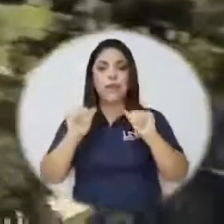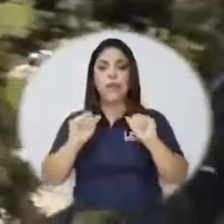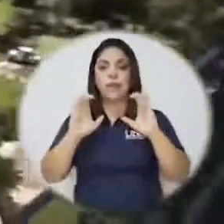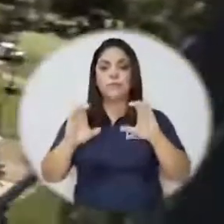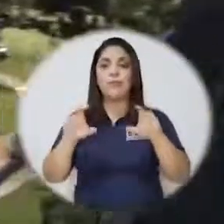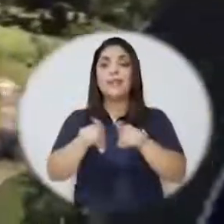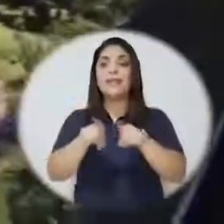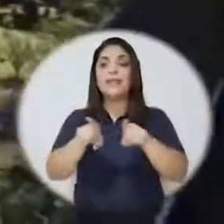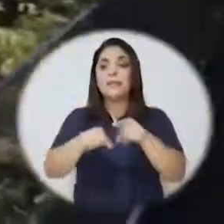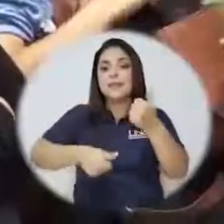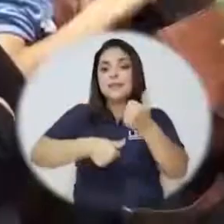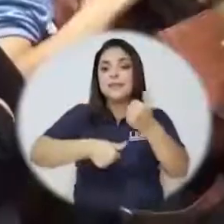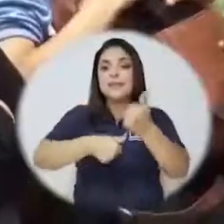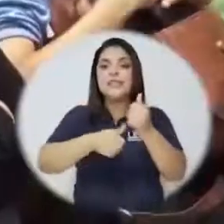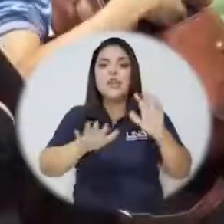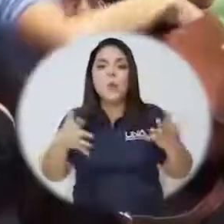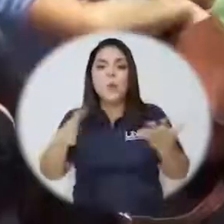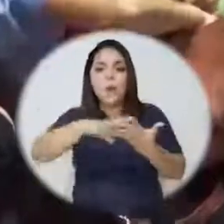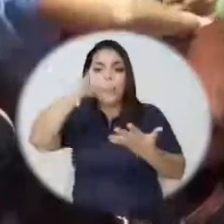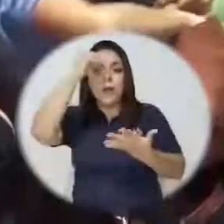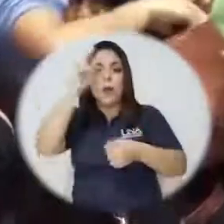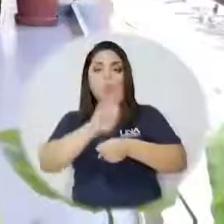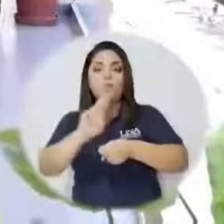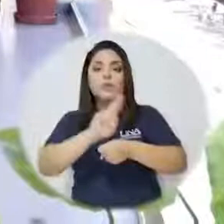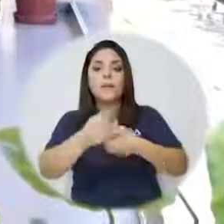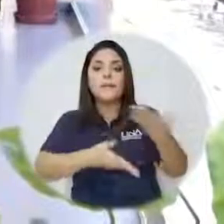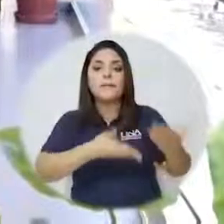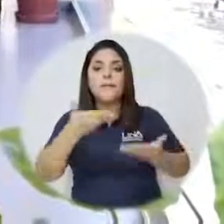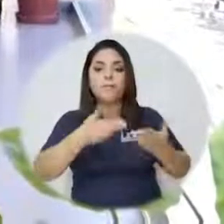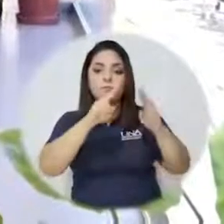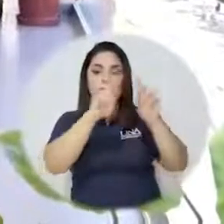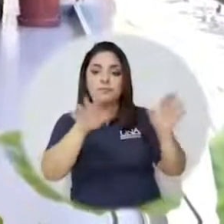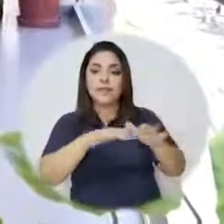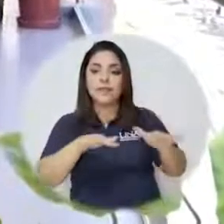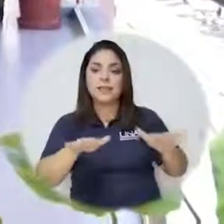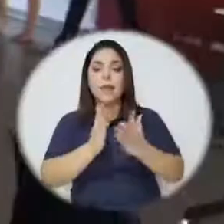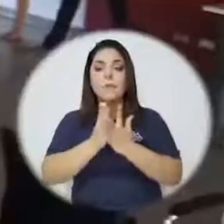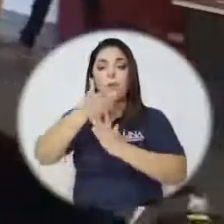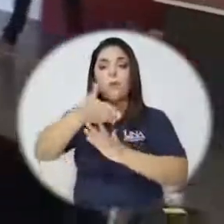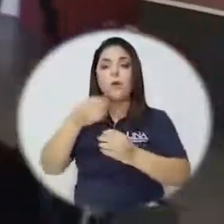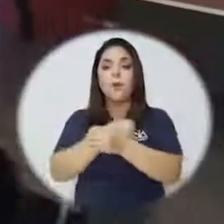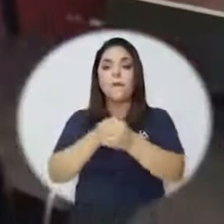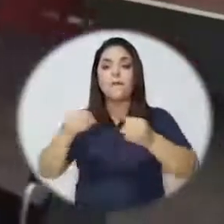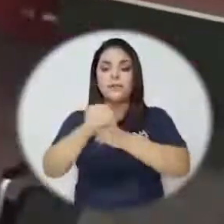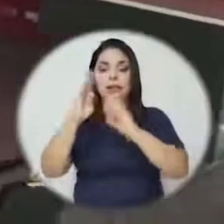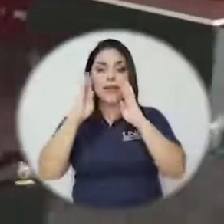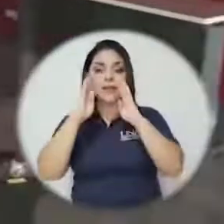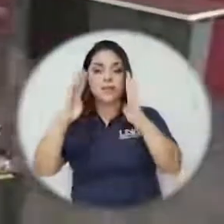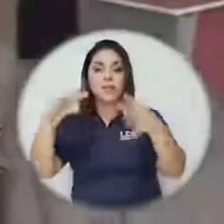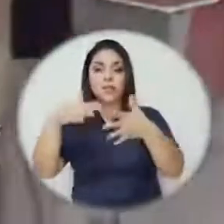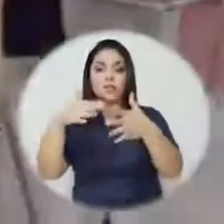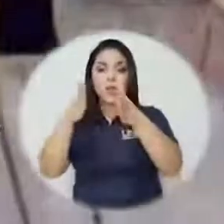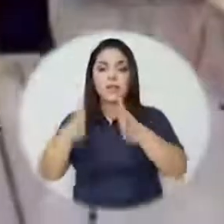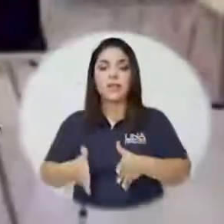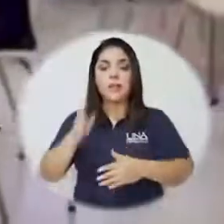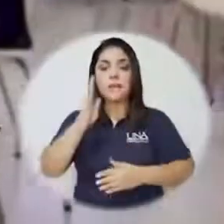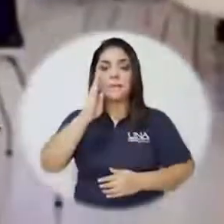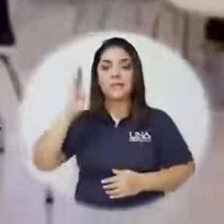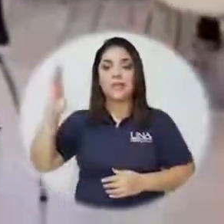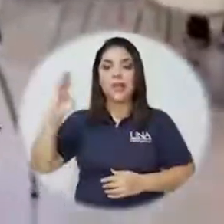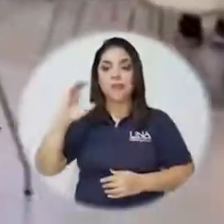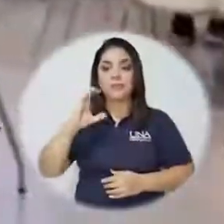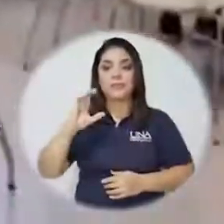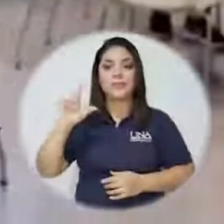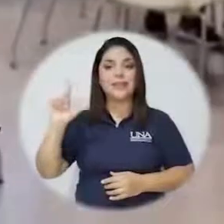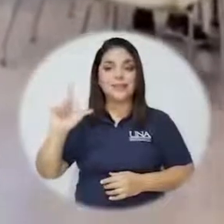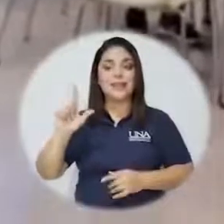y asistencia en cuanto al uso de plataformas digitales. Por medio de la Oficina de Atención Estudiantil, la Biblioteca